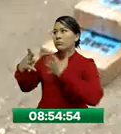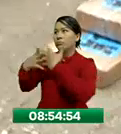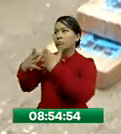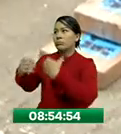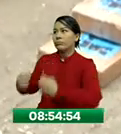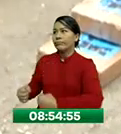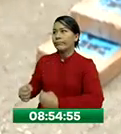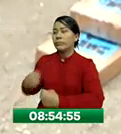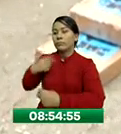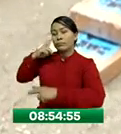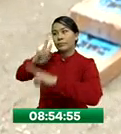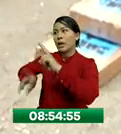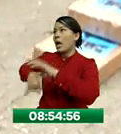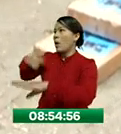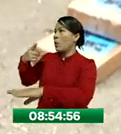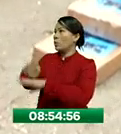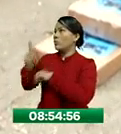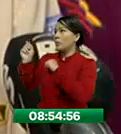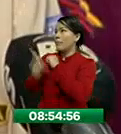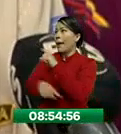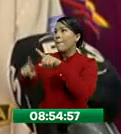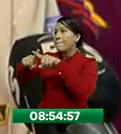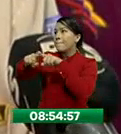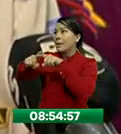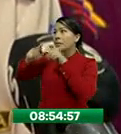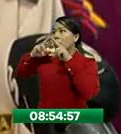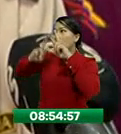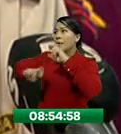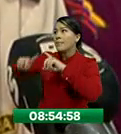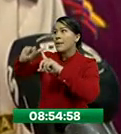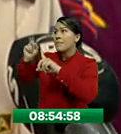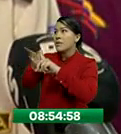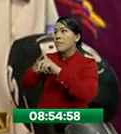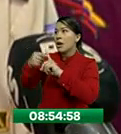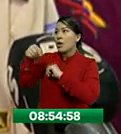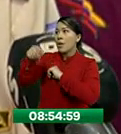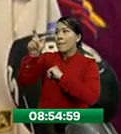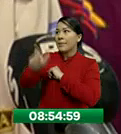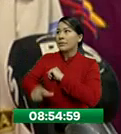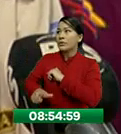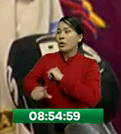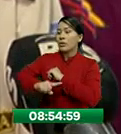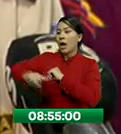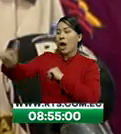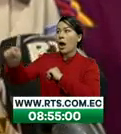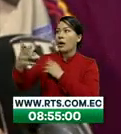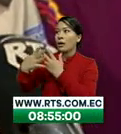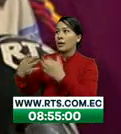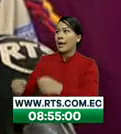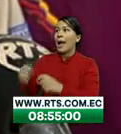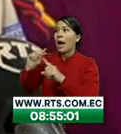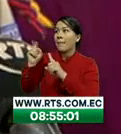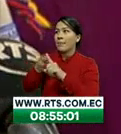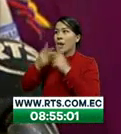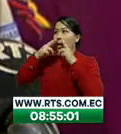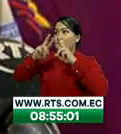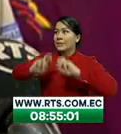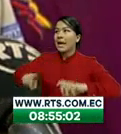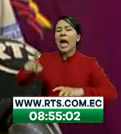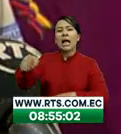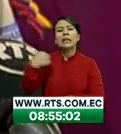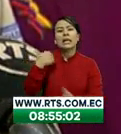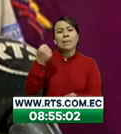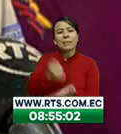se le dictó prisión preventiva. Tiene 2 nacionalidades, es tiene la nacionalidad de